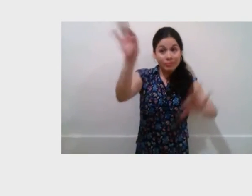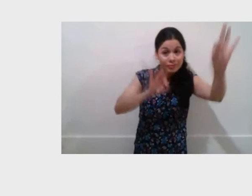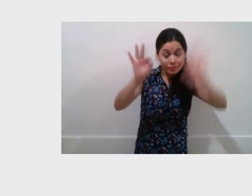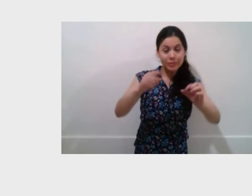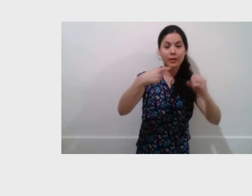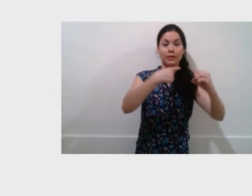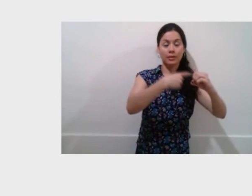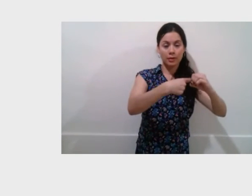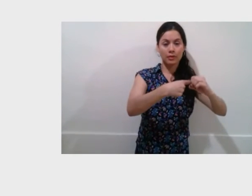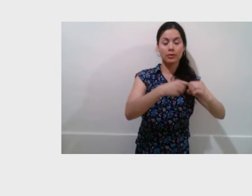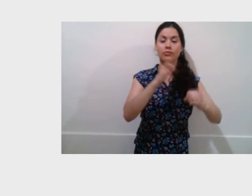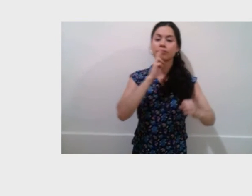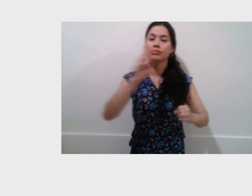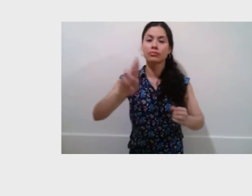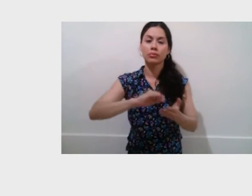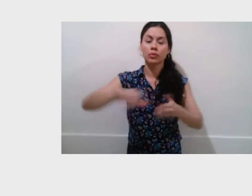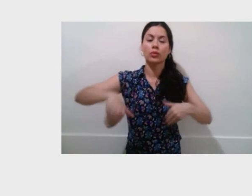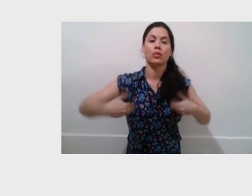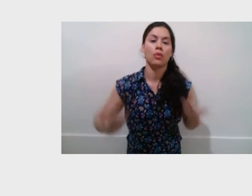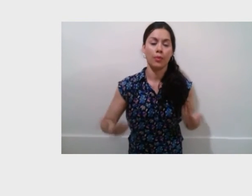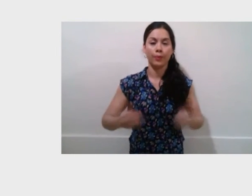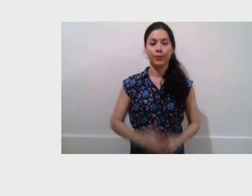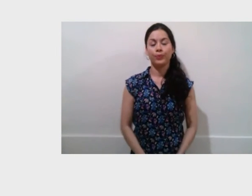Reemplazando teta nos queda